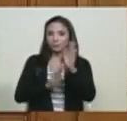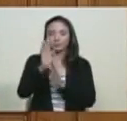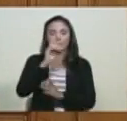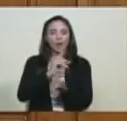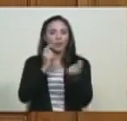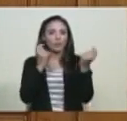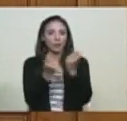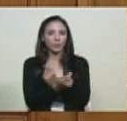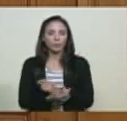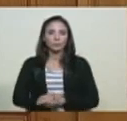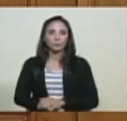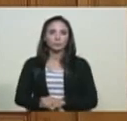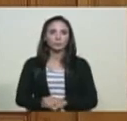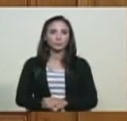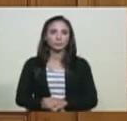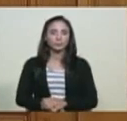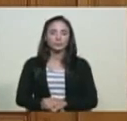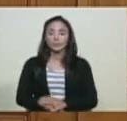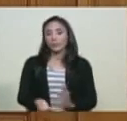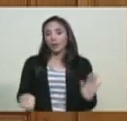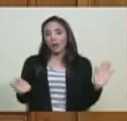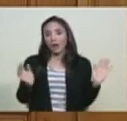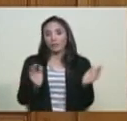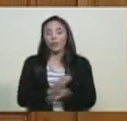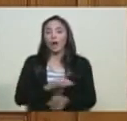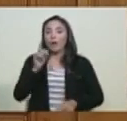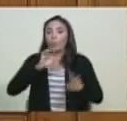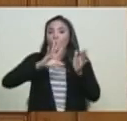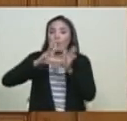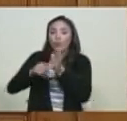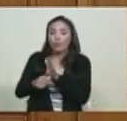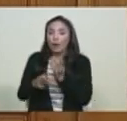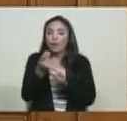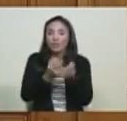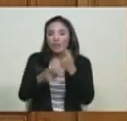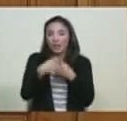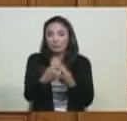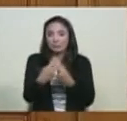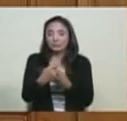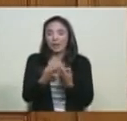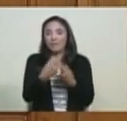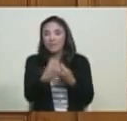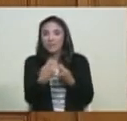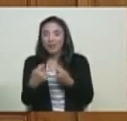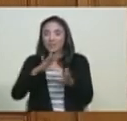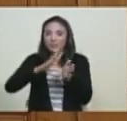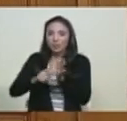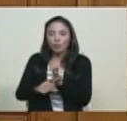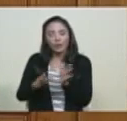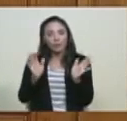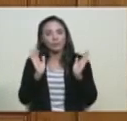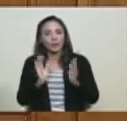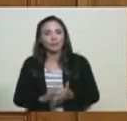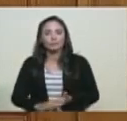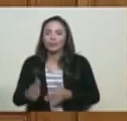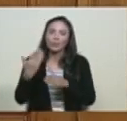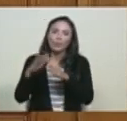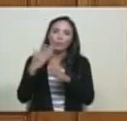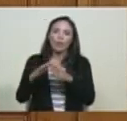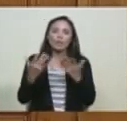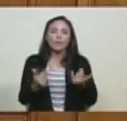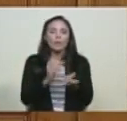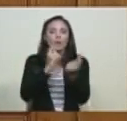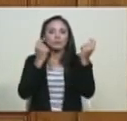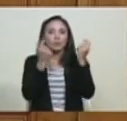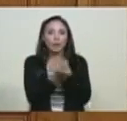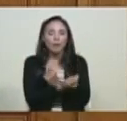total. Le quemamos las manos a los que nos robaron el dinero, robaron el billete, a los que especulan con el